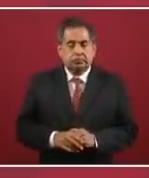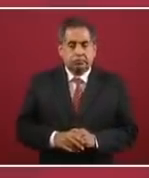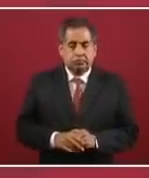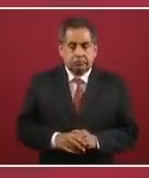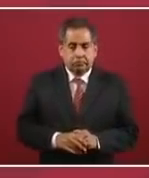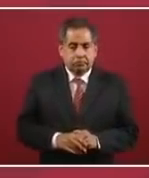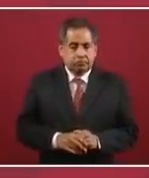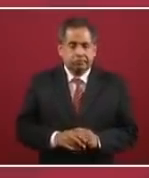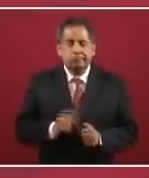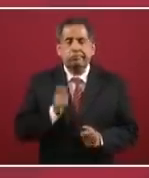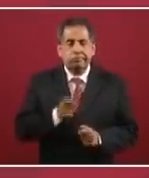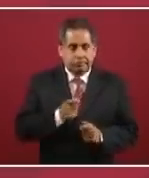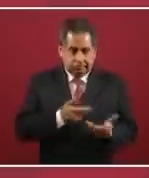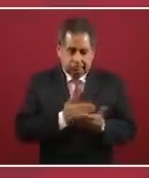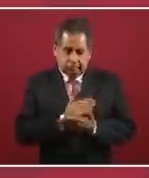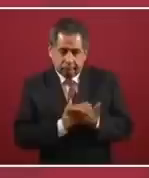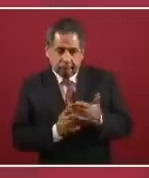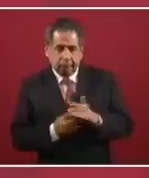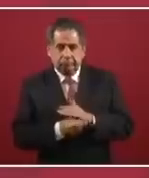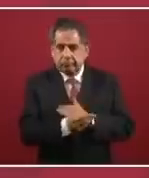las partidas